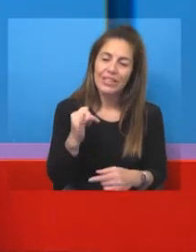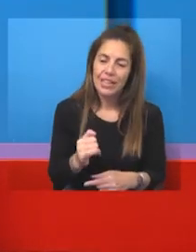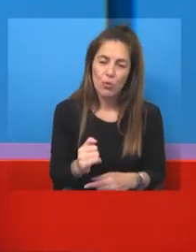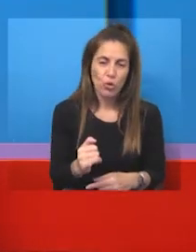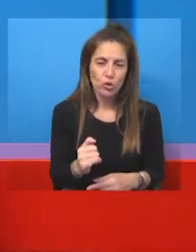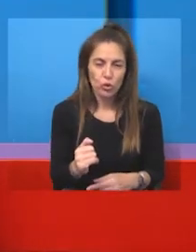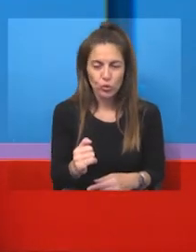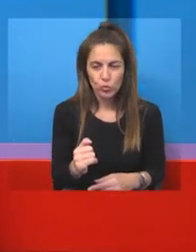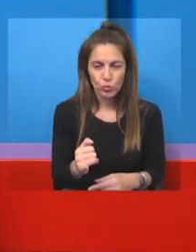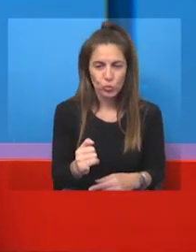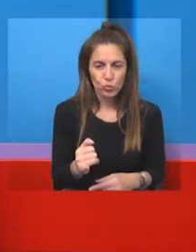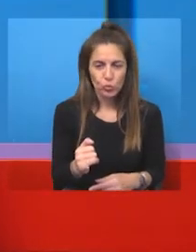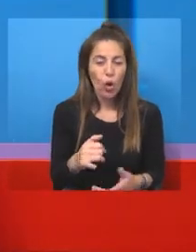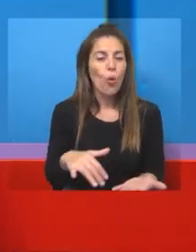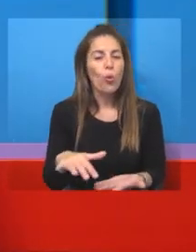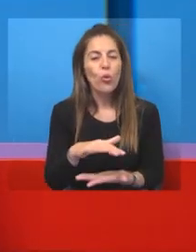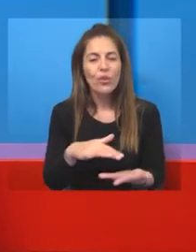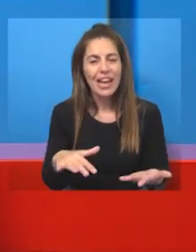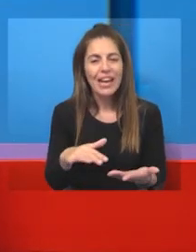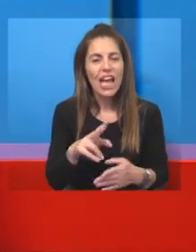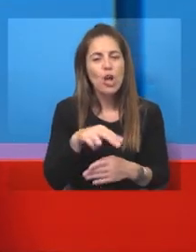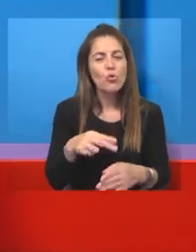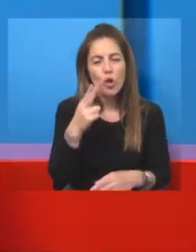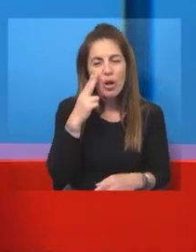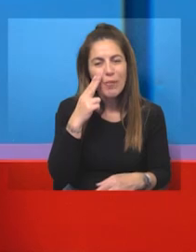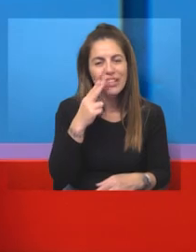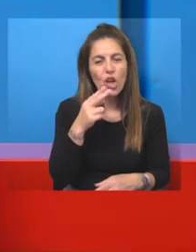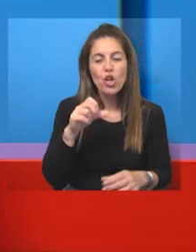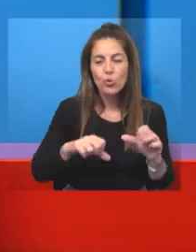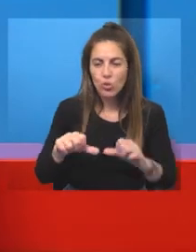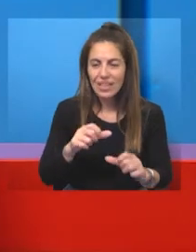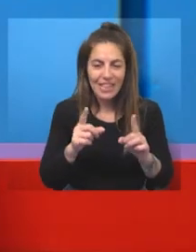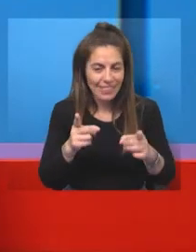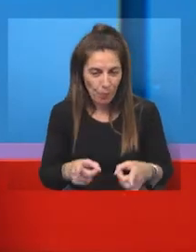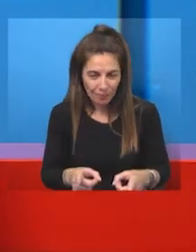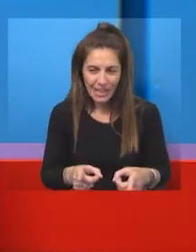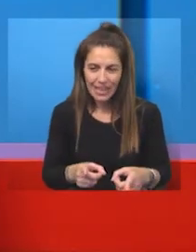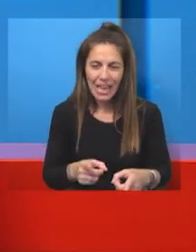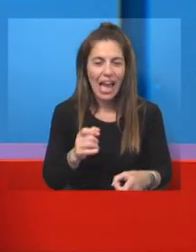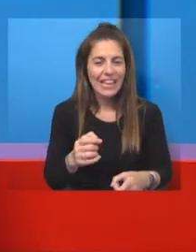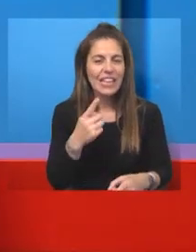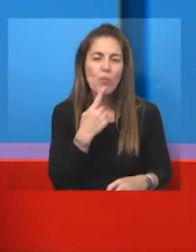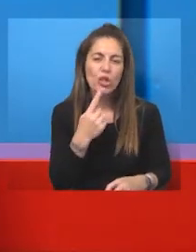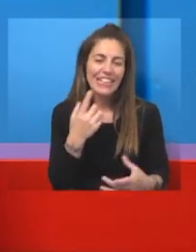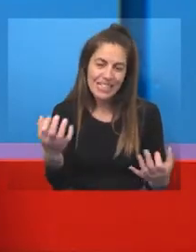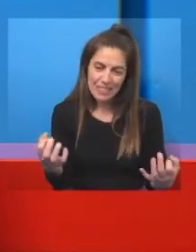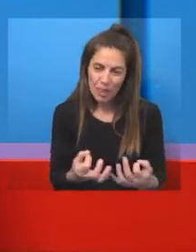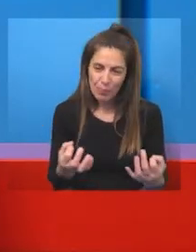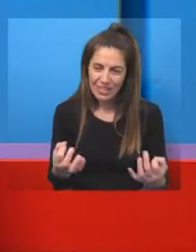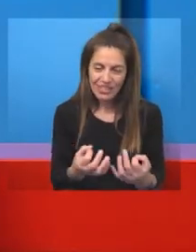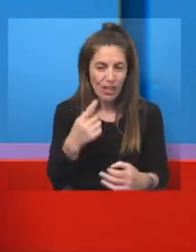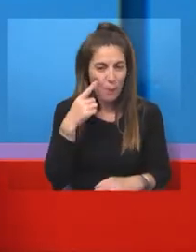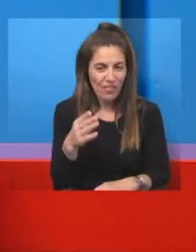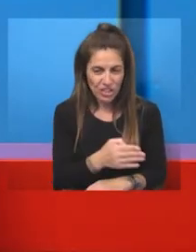un un un área que es el uso problemático de sustancias donde también este hay que tener políticas específicas de de de